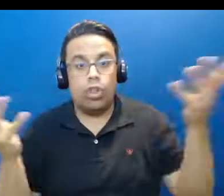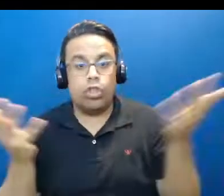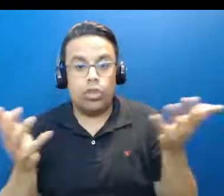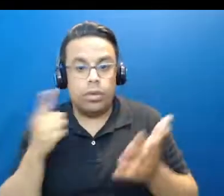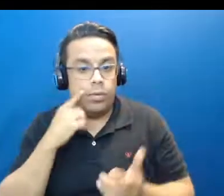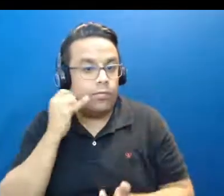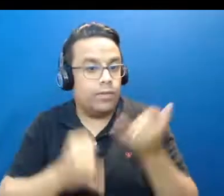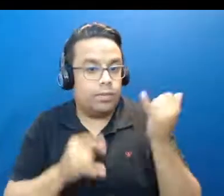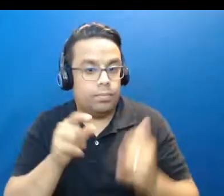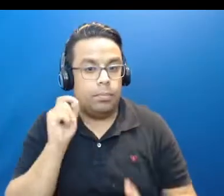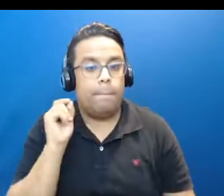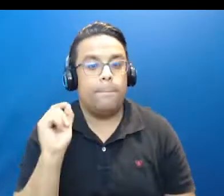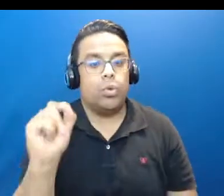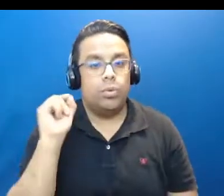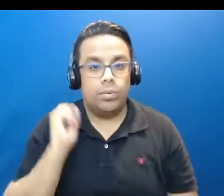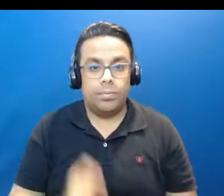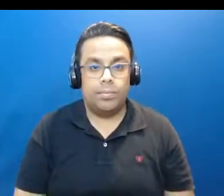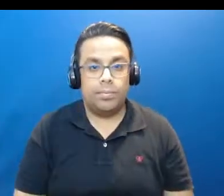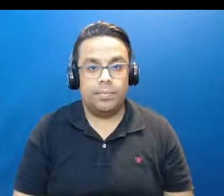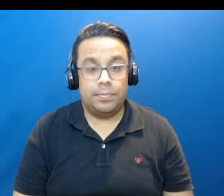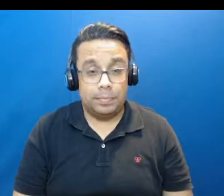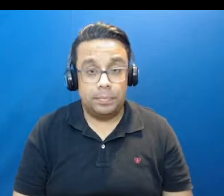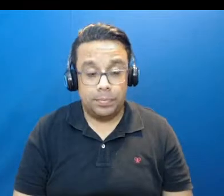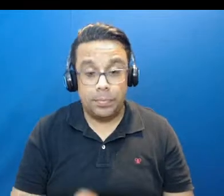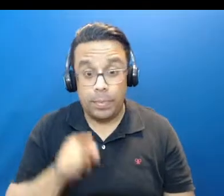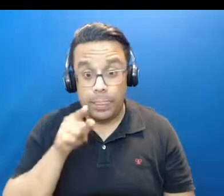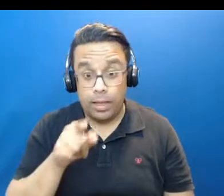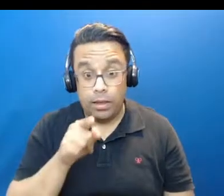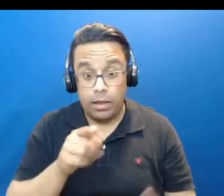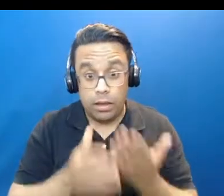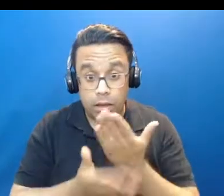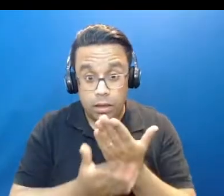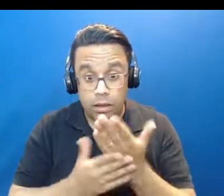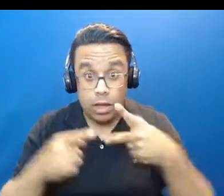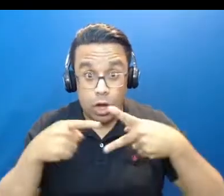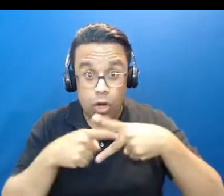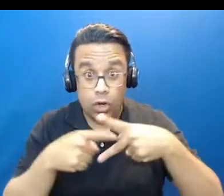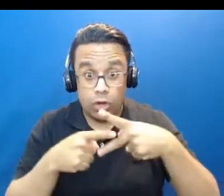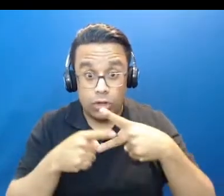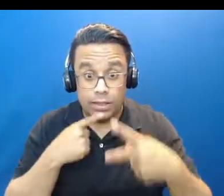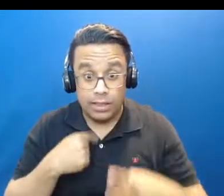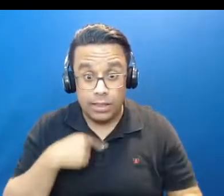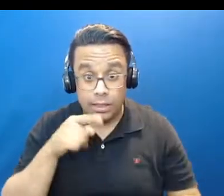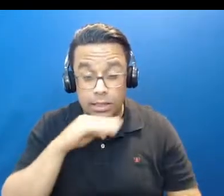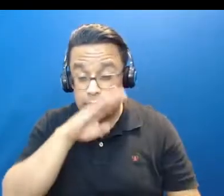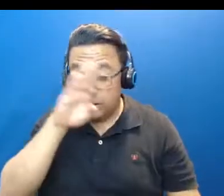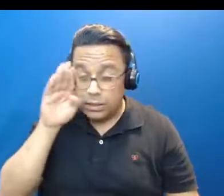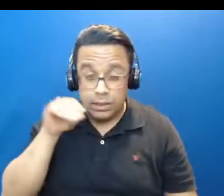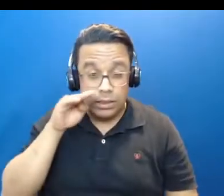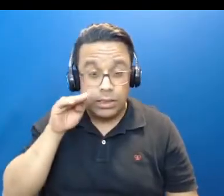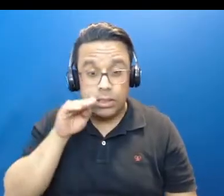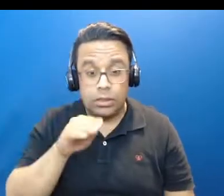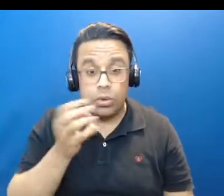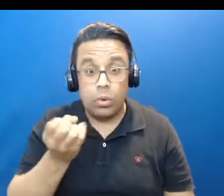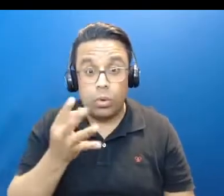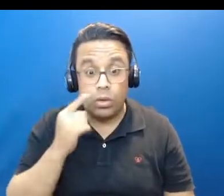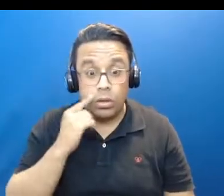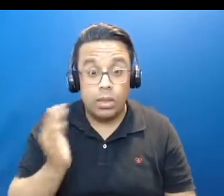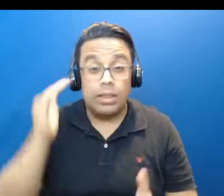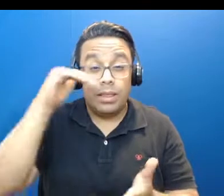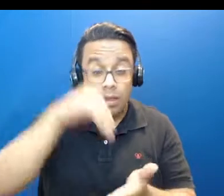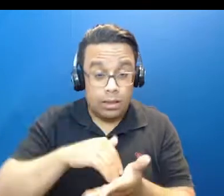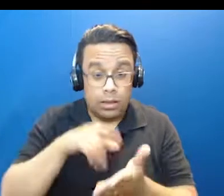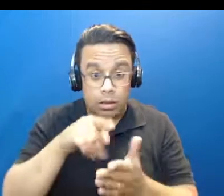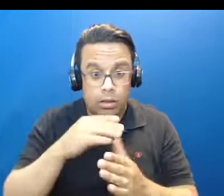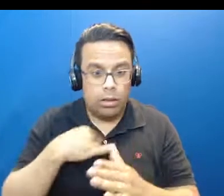posición del cursor. En este caso la cota me está demostrando que el centro del arco no está dentro de los